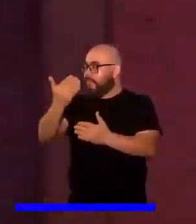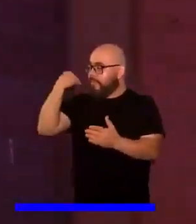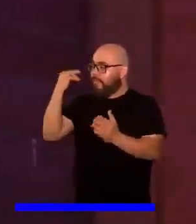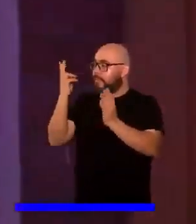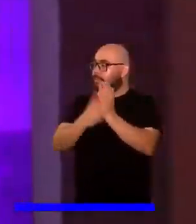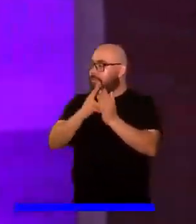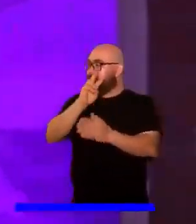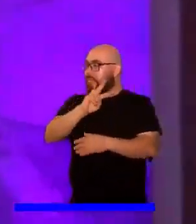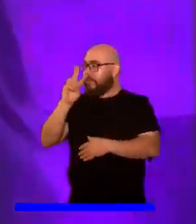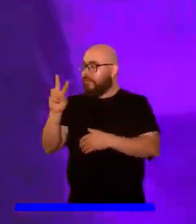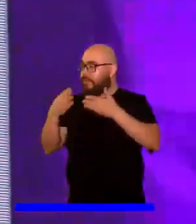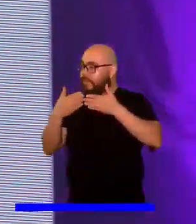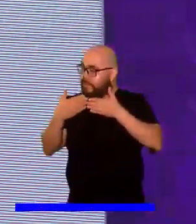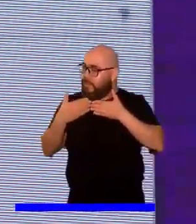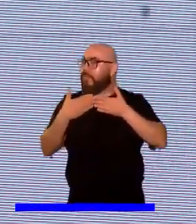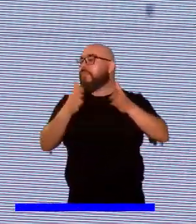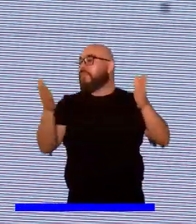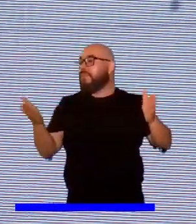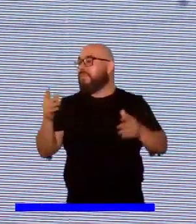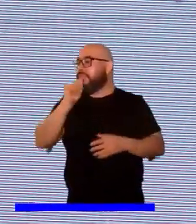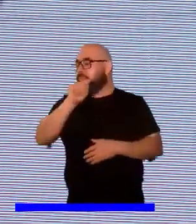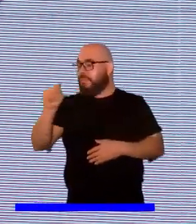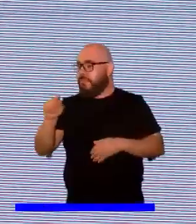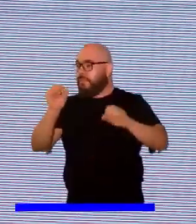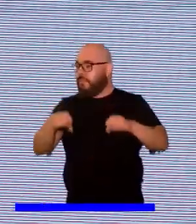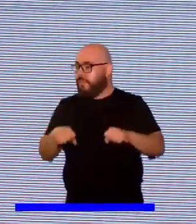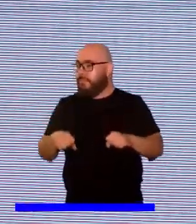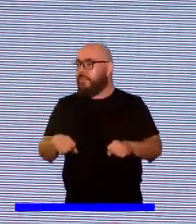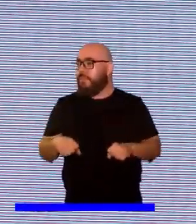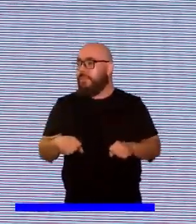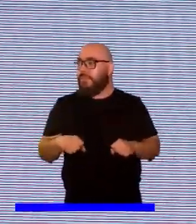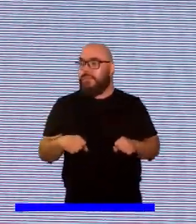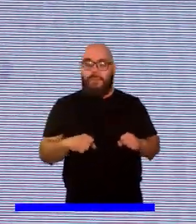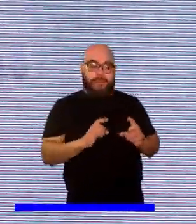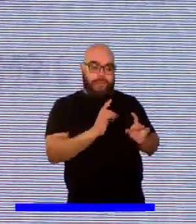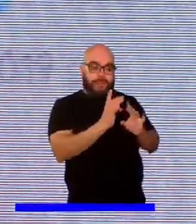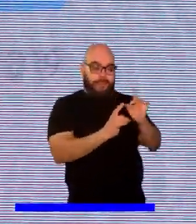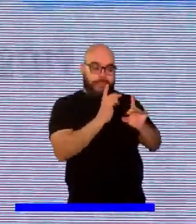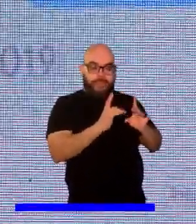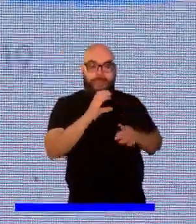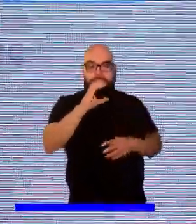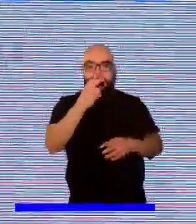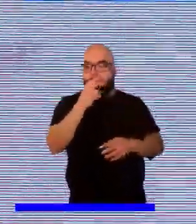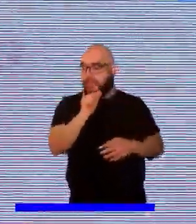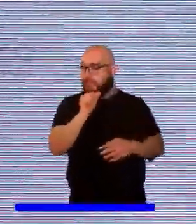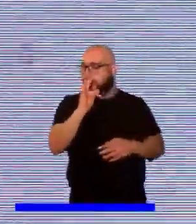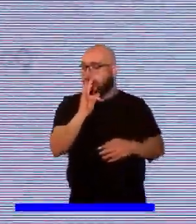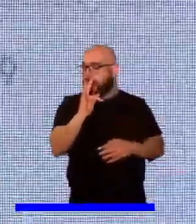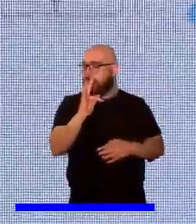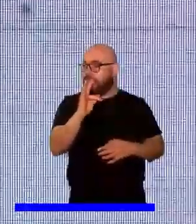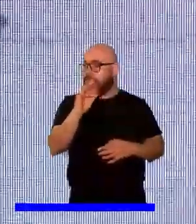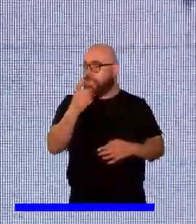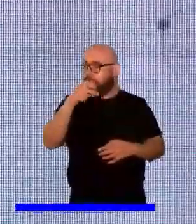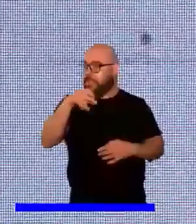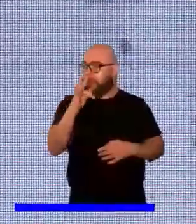sale algo que muy probablemente ustedes pueden recordar, que se llama ChatGPT. La T de